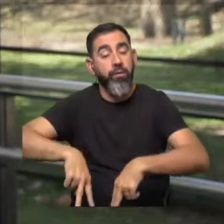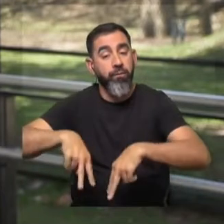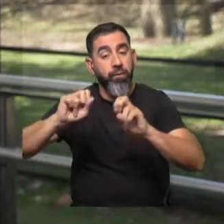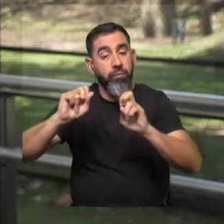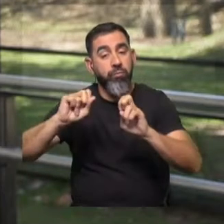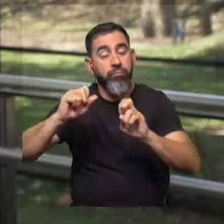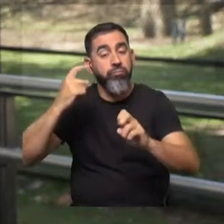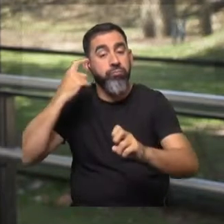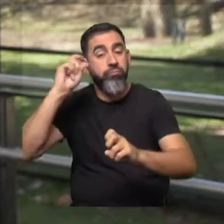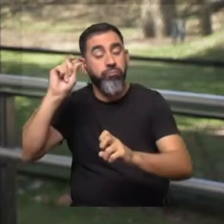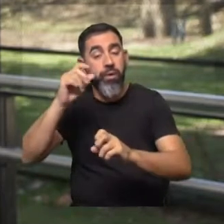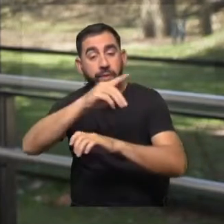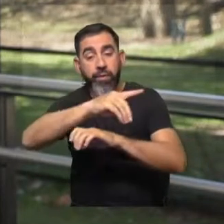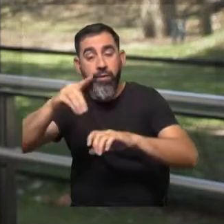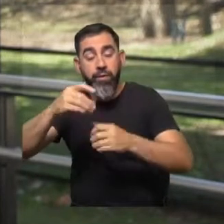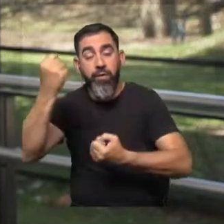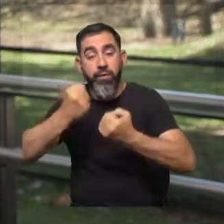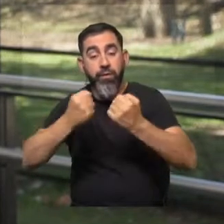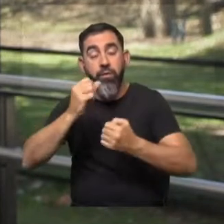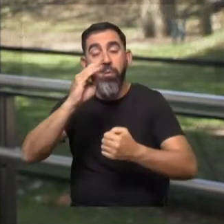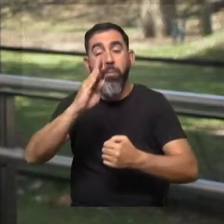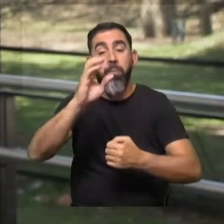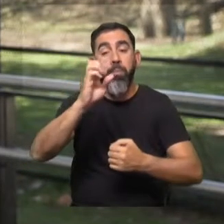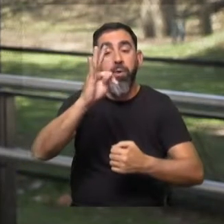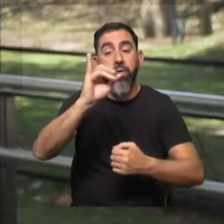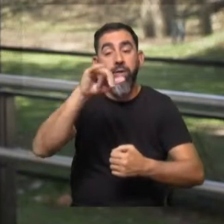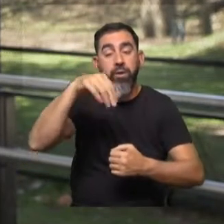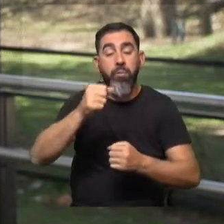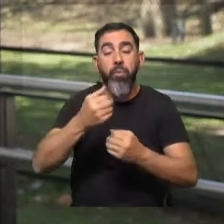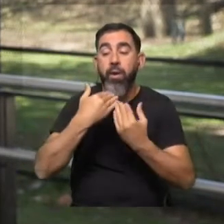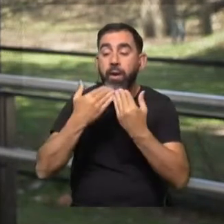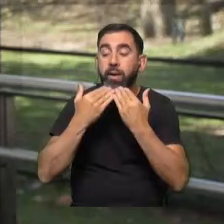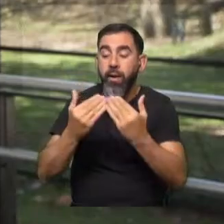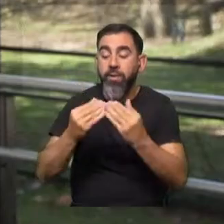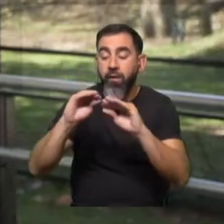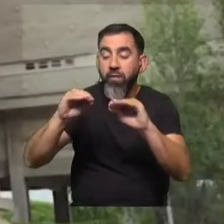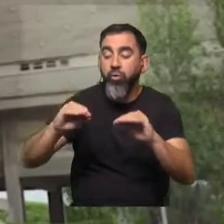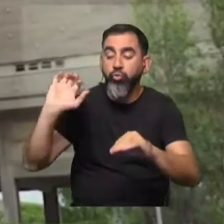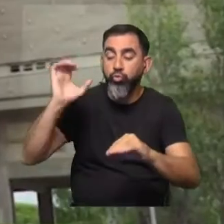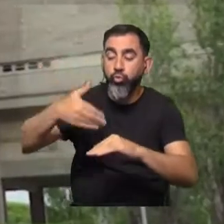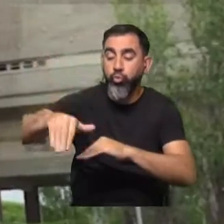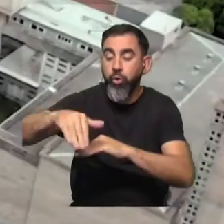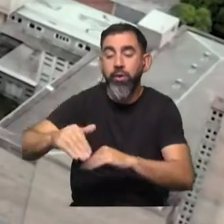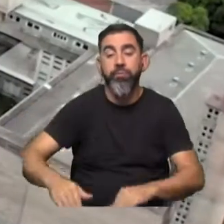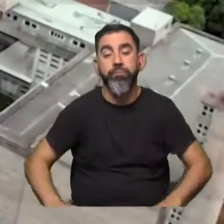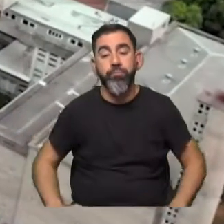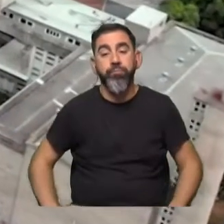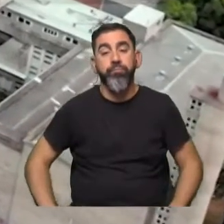que plantea el diseño de una fábrica de pectina a partir de residuos de la industria citrícola.